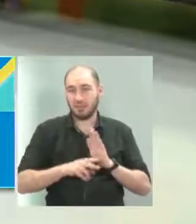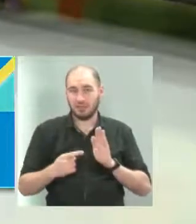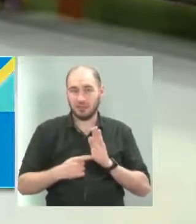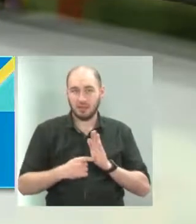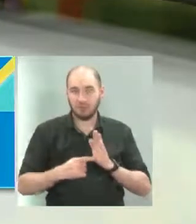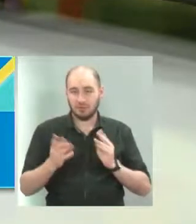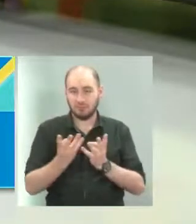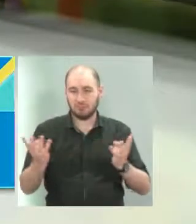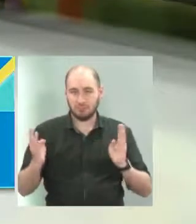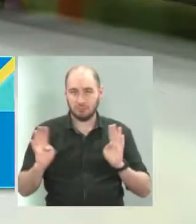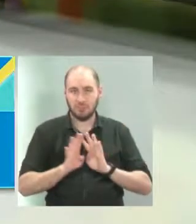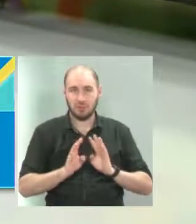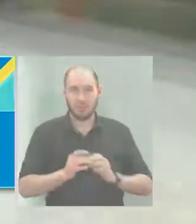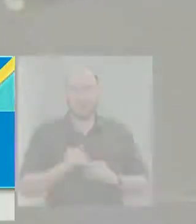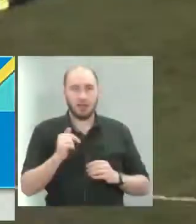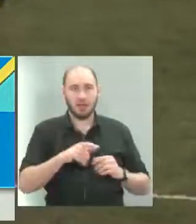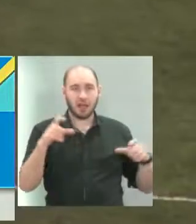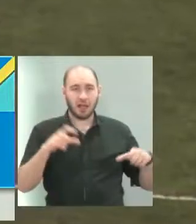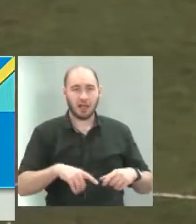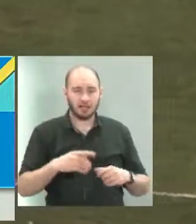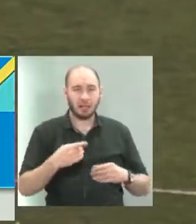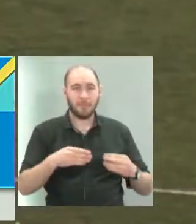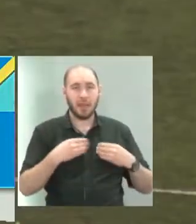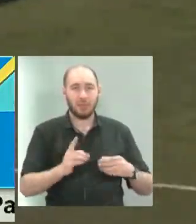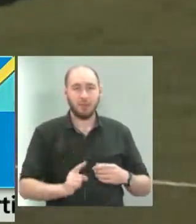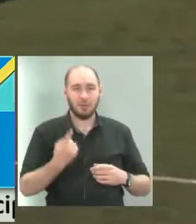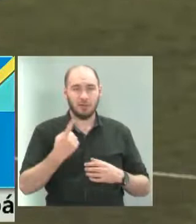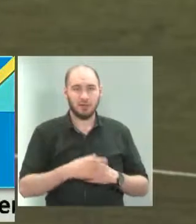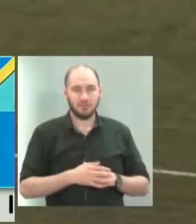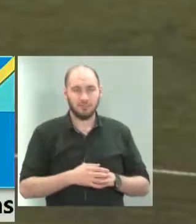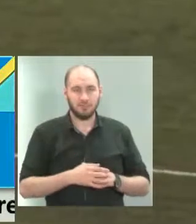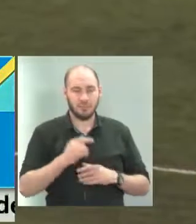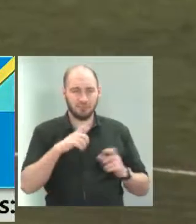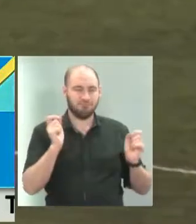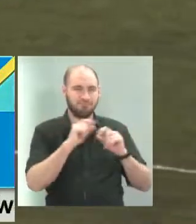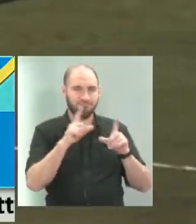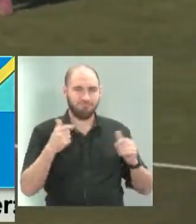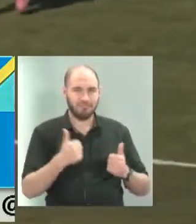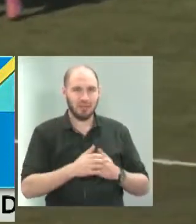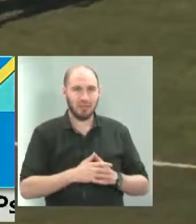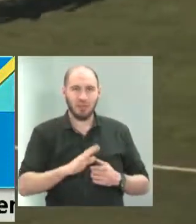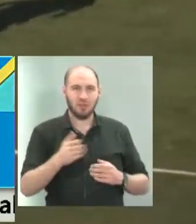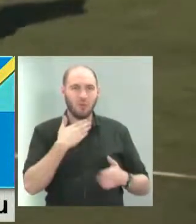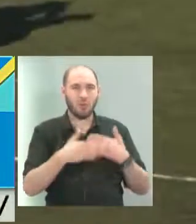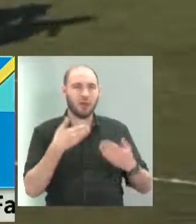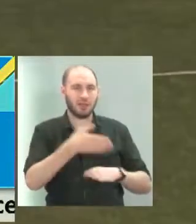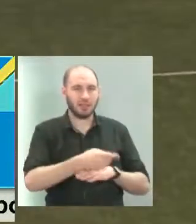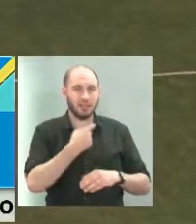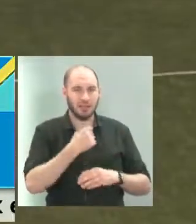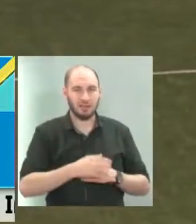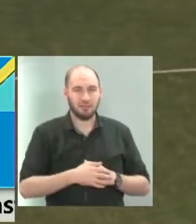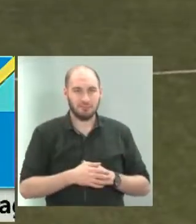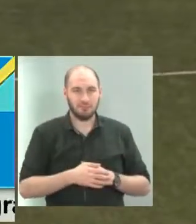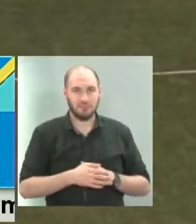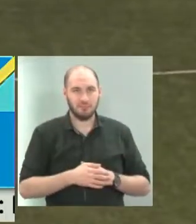cierre perimetral. Me acuerdo que tiene una cancha de la primera sintética de fútbol que es impresionante, ¿no? Todos queremos jugar ahí. Sí. Yo, bueno,